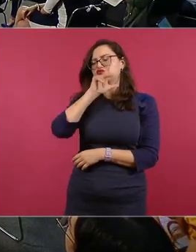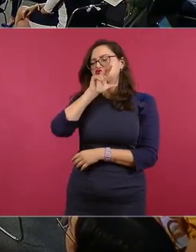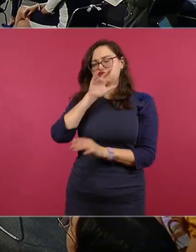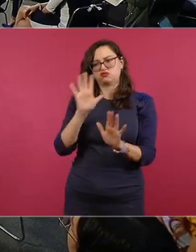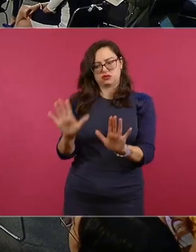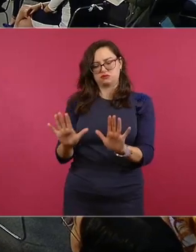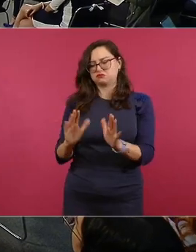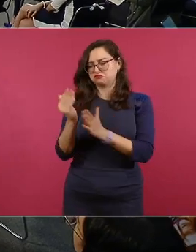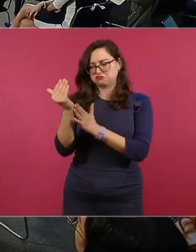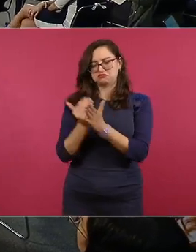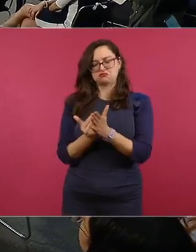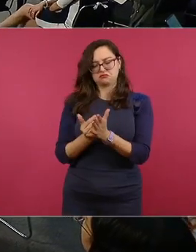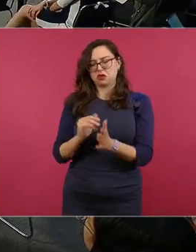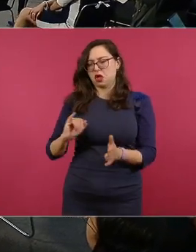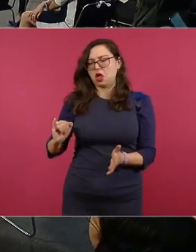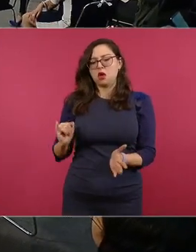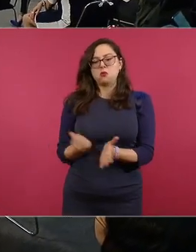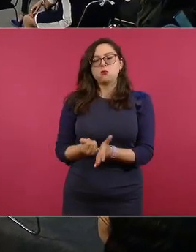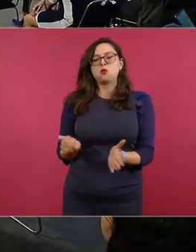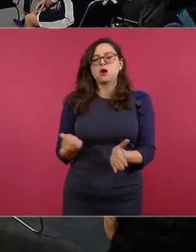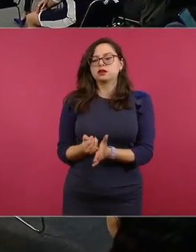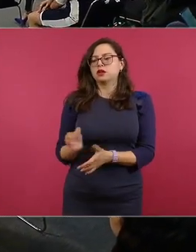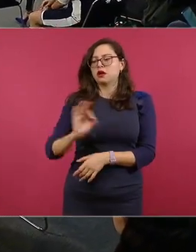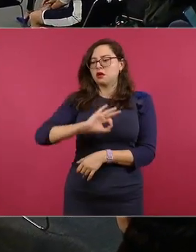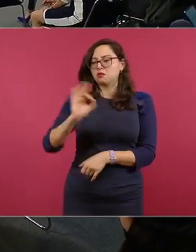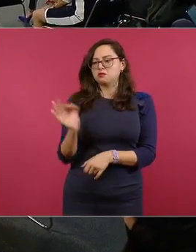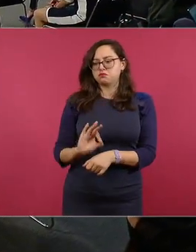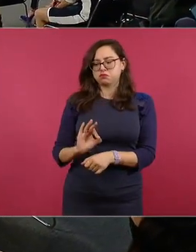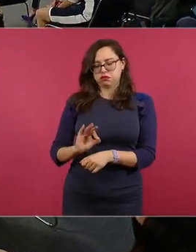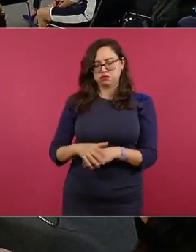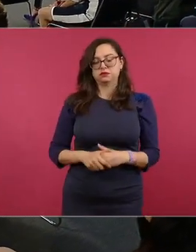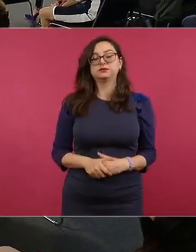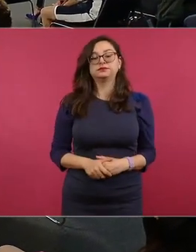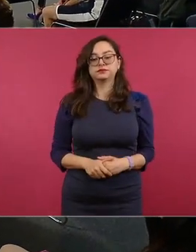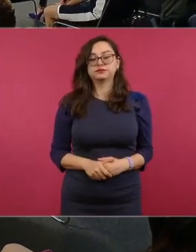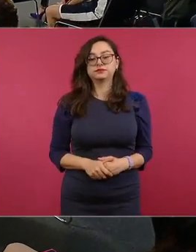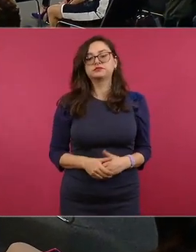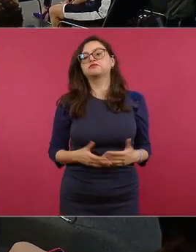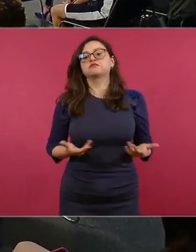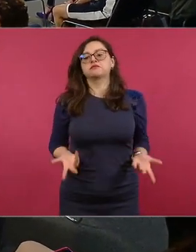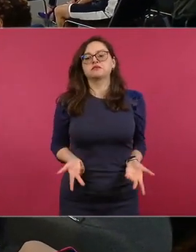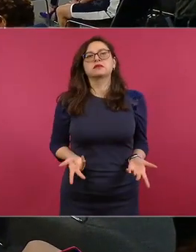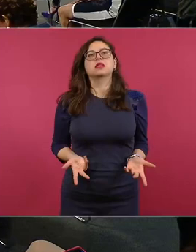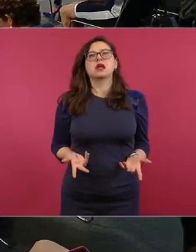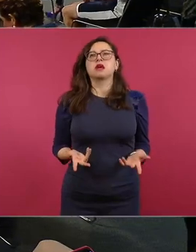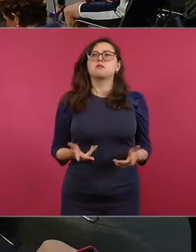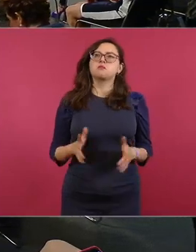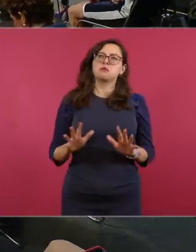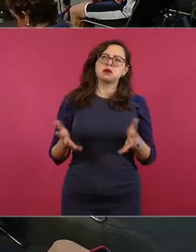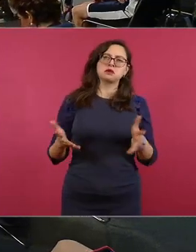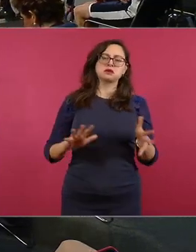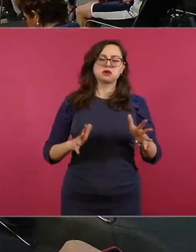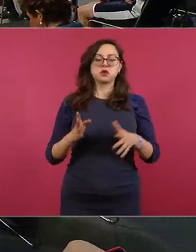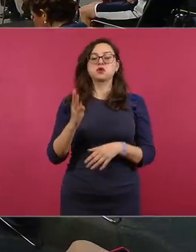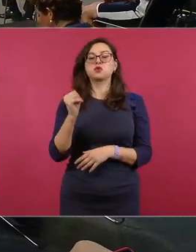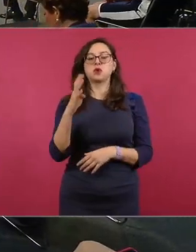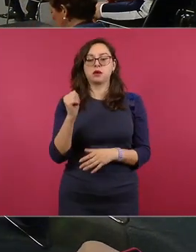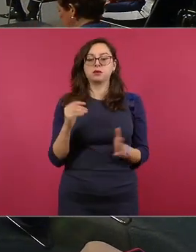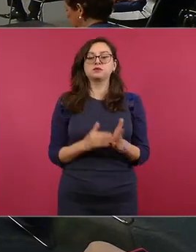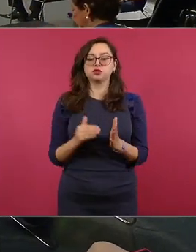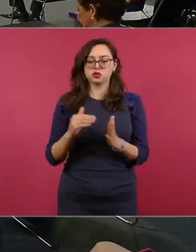Calculamos que son como de los de la economía formal como